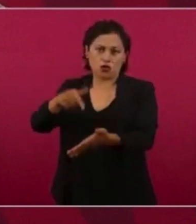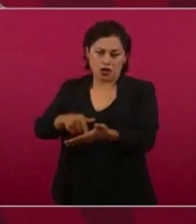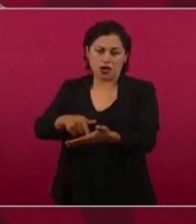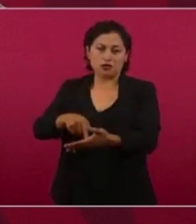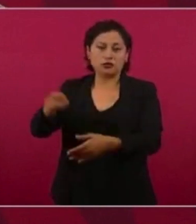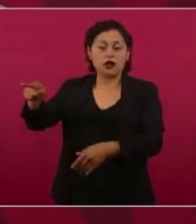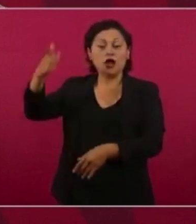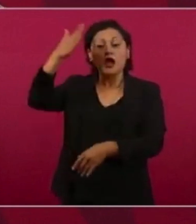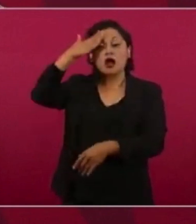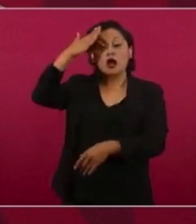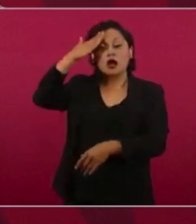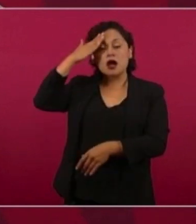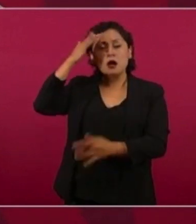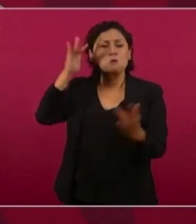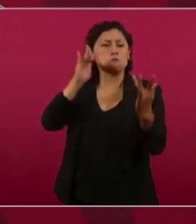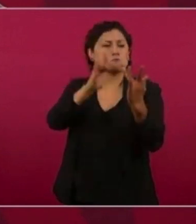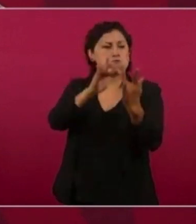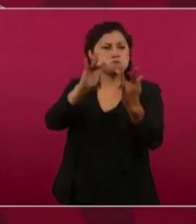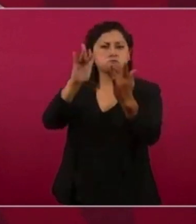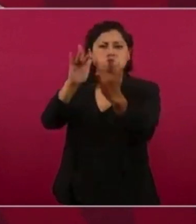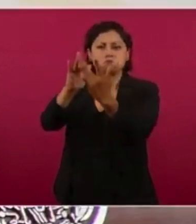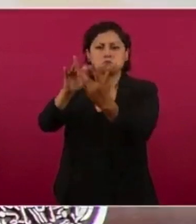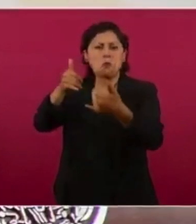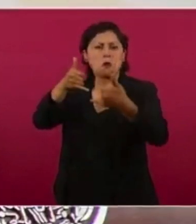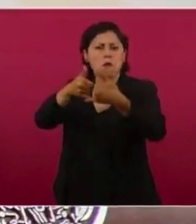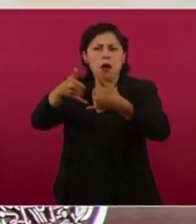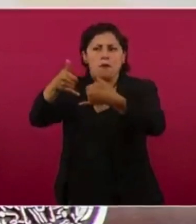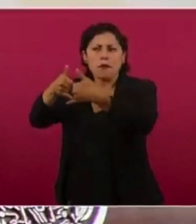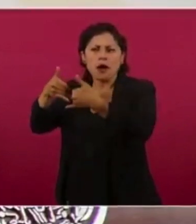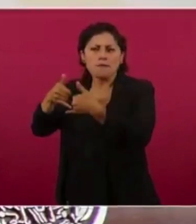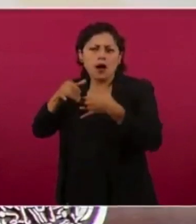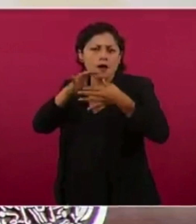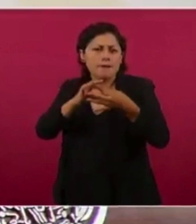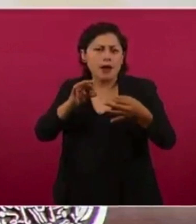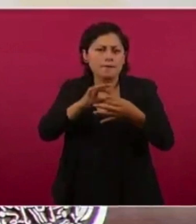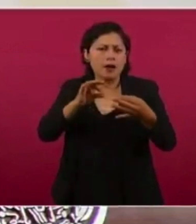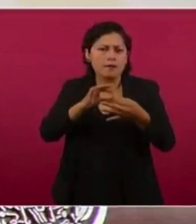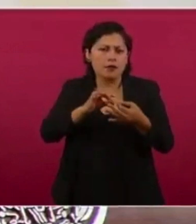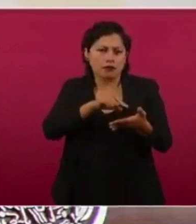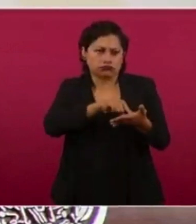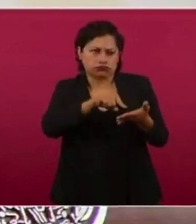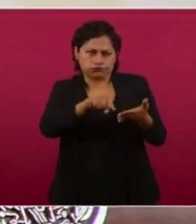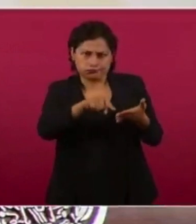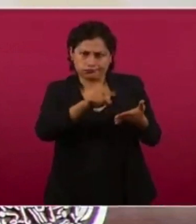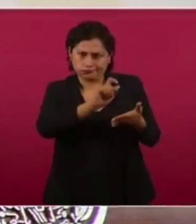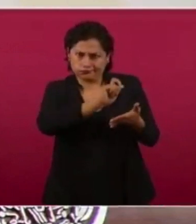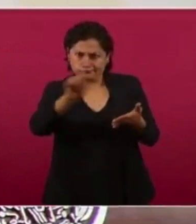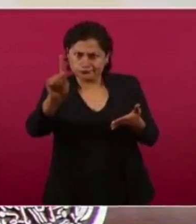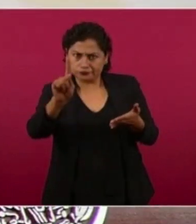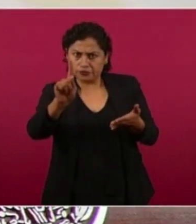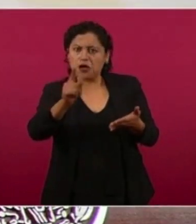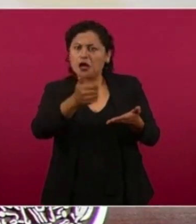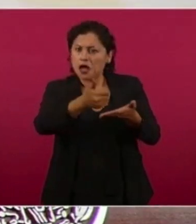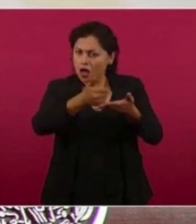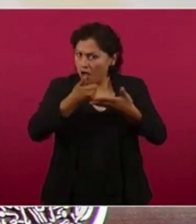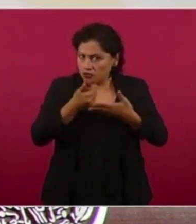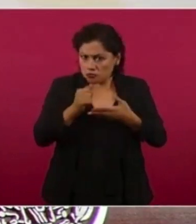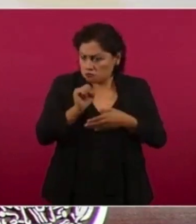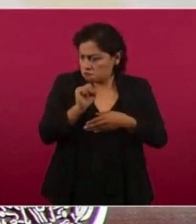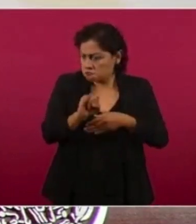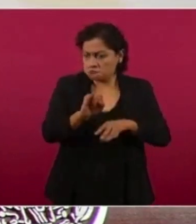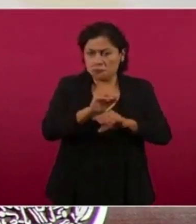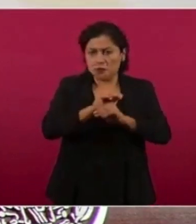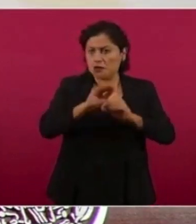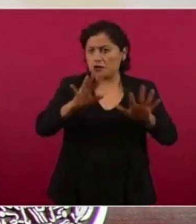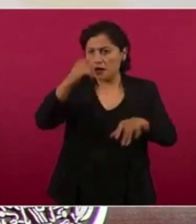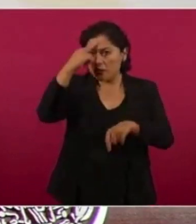comunicación con los espeleólogos para que nos ayuden, sin duda alguna, a la investigación